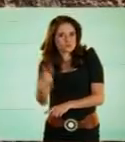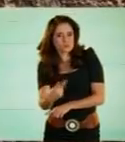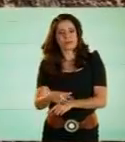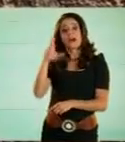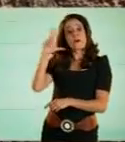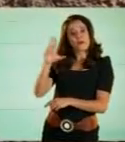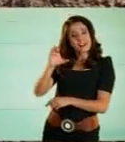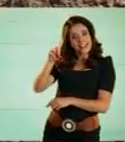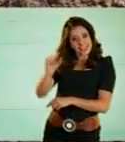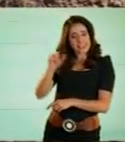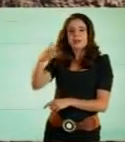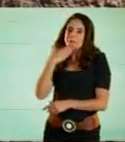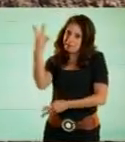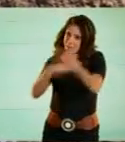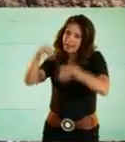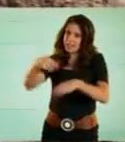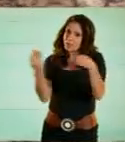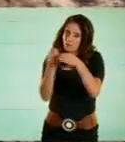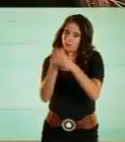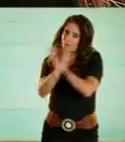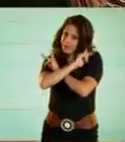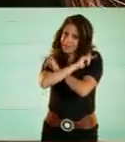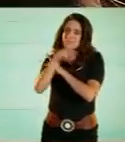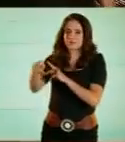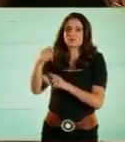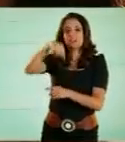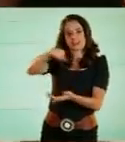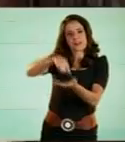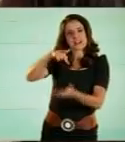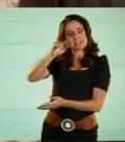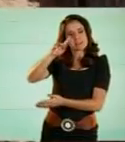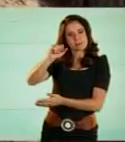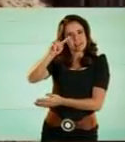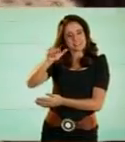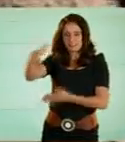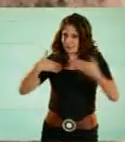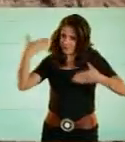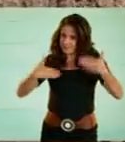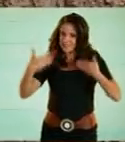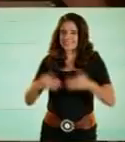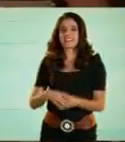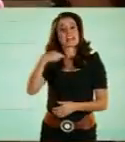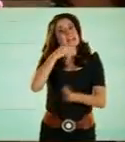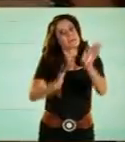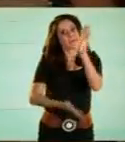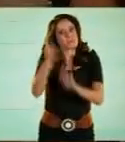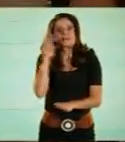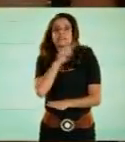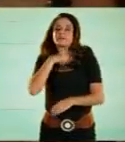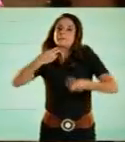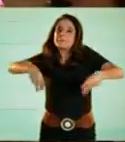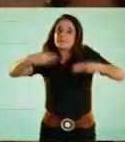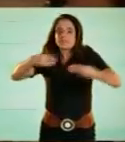Elda. Bienvenida a Kipatla y al curso de verano. Vas a ver, te lo vas a pasar muy bien aquí. Gracias. Bueno, yo me voy, ¿eh? Porque tengo que ir